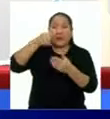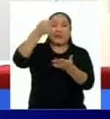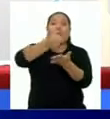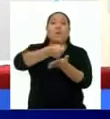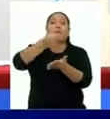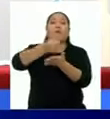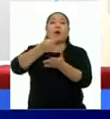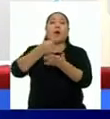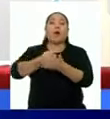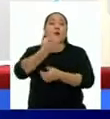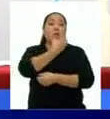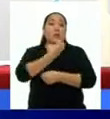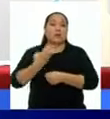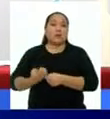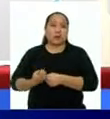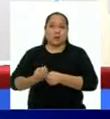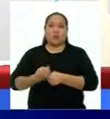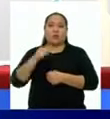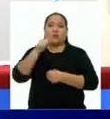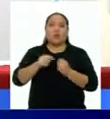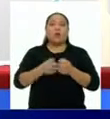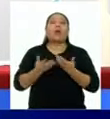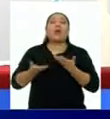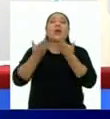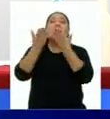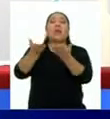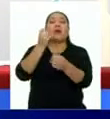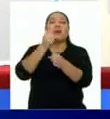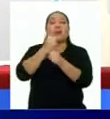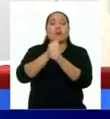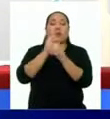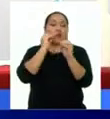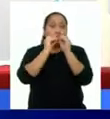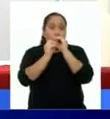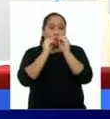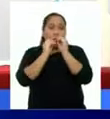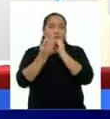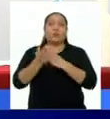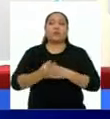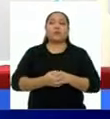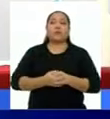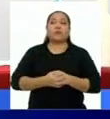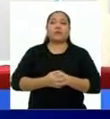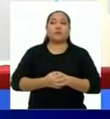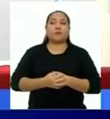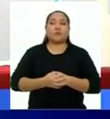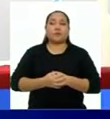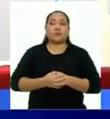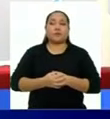pública voluminosa, creadora de empleo, reactivadora.